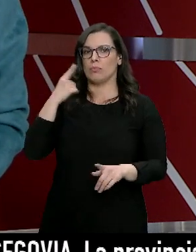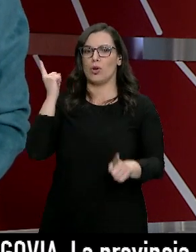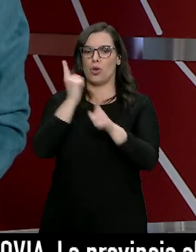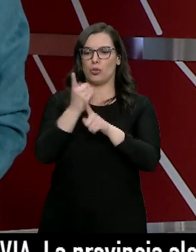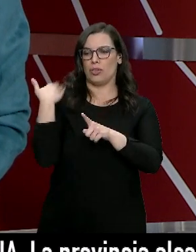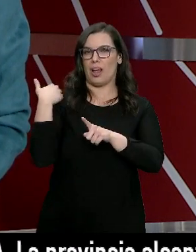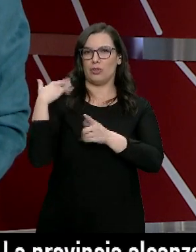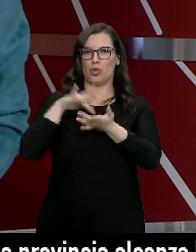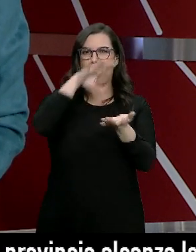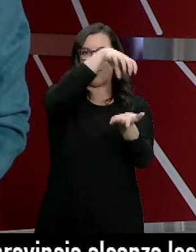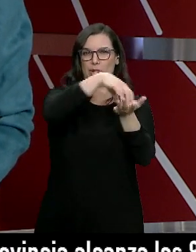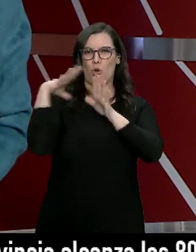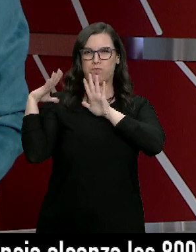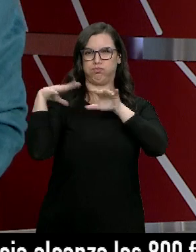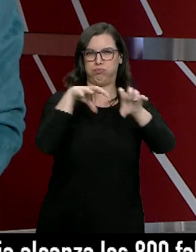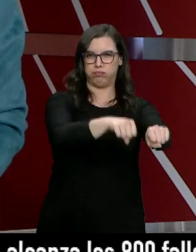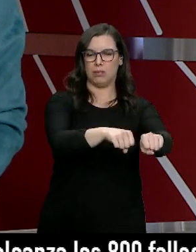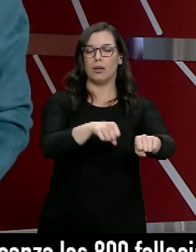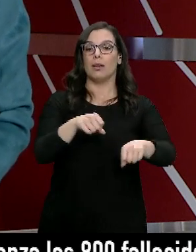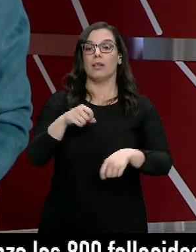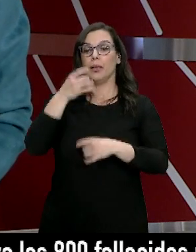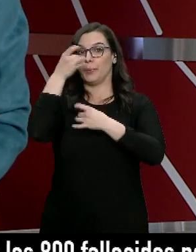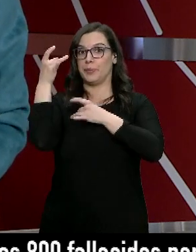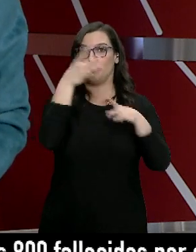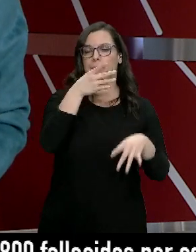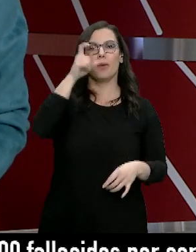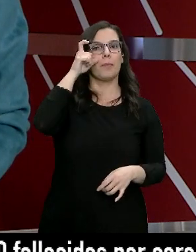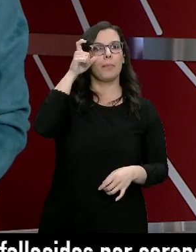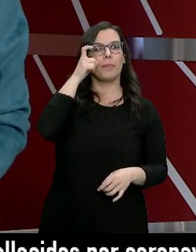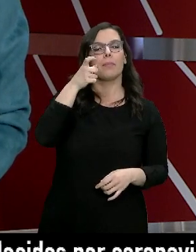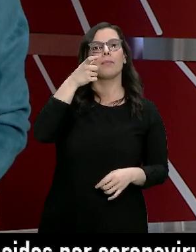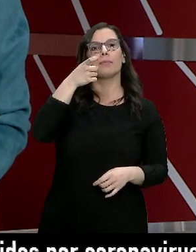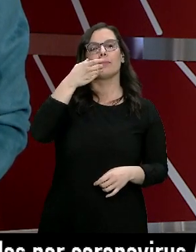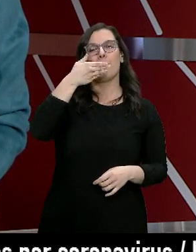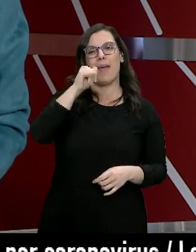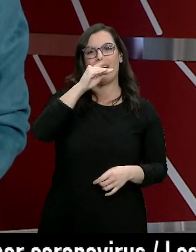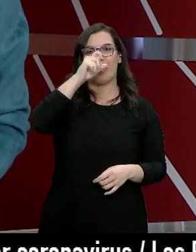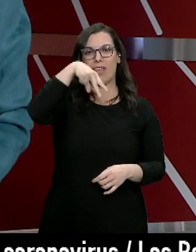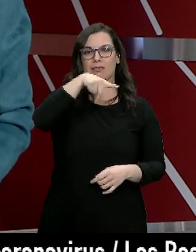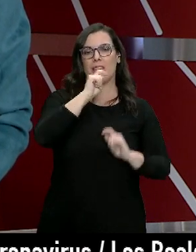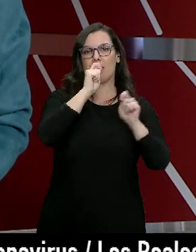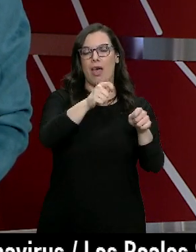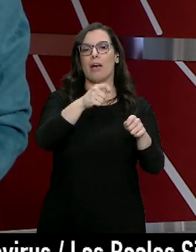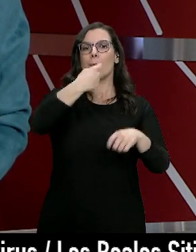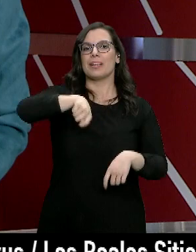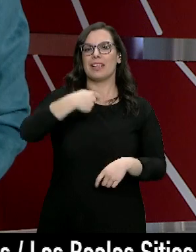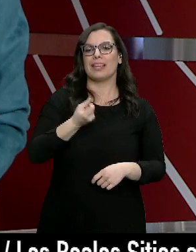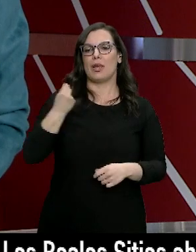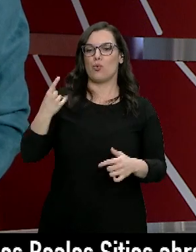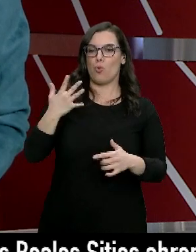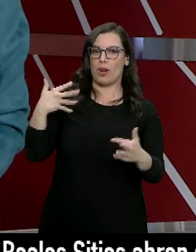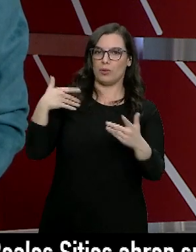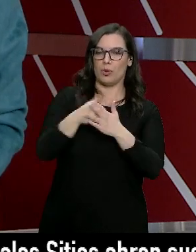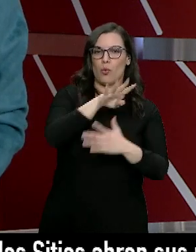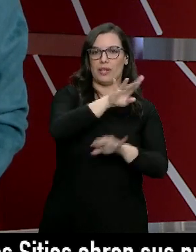unas horas, su sucesor, Joe Biden, se va a convertir en el presidente número 46 de los Estados Unidos. Su toma de posesión será, desde